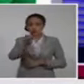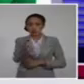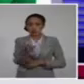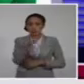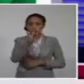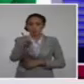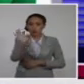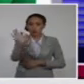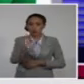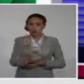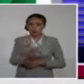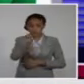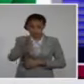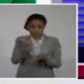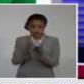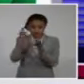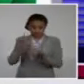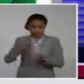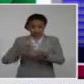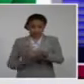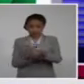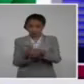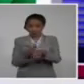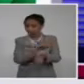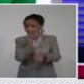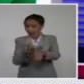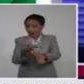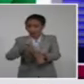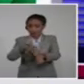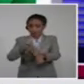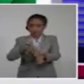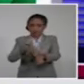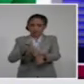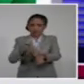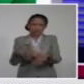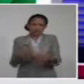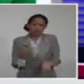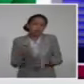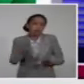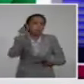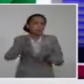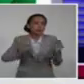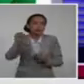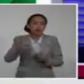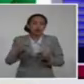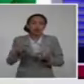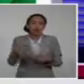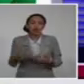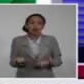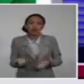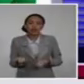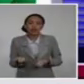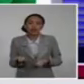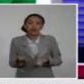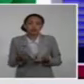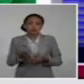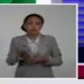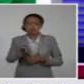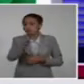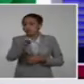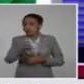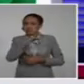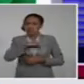51,2% de los confirmados hasta la fecha, pues han sido han sido totalmente